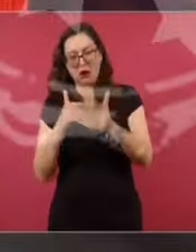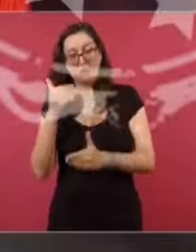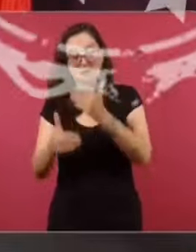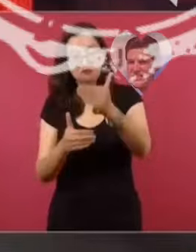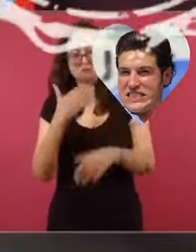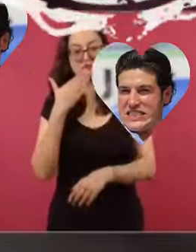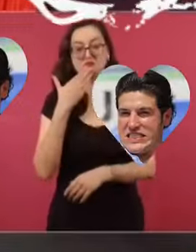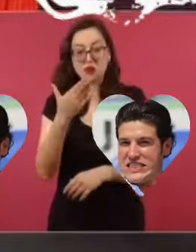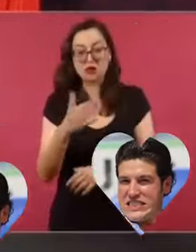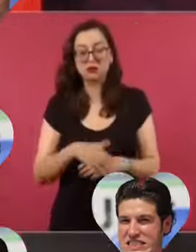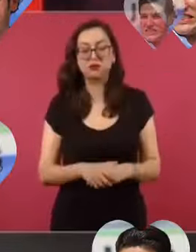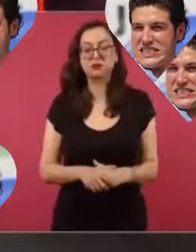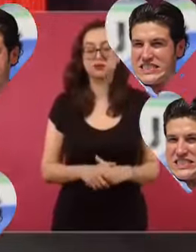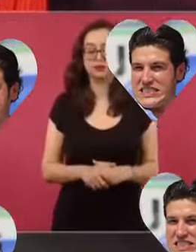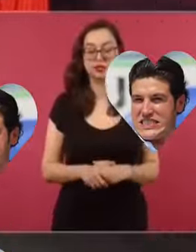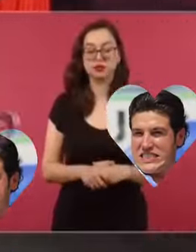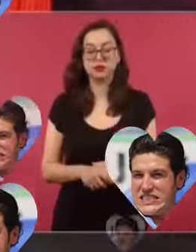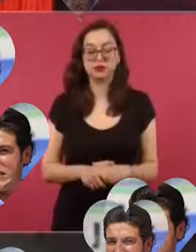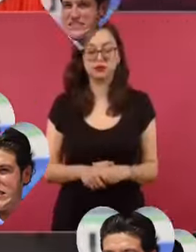Caso Nuevo León, sí quiero